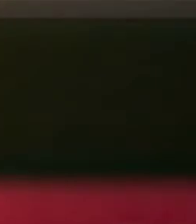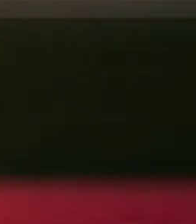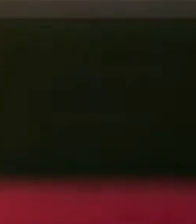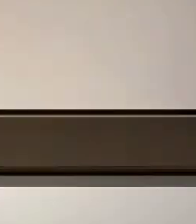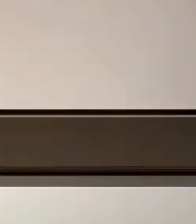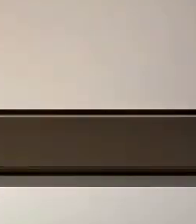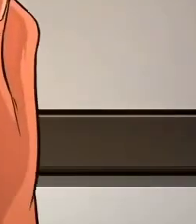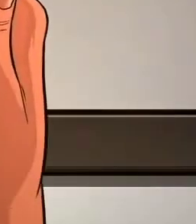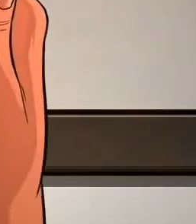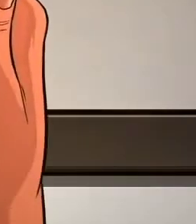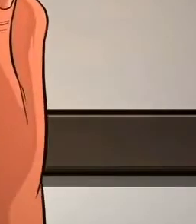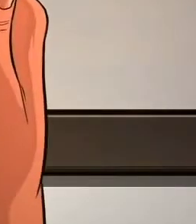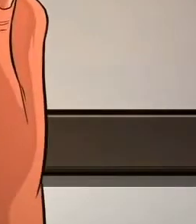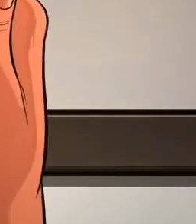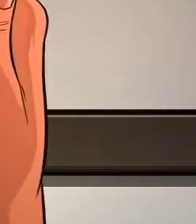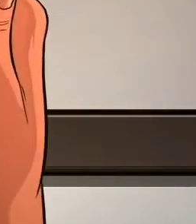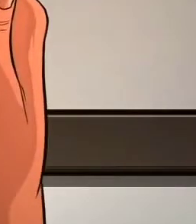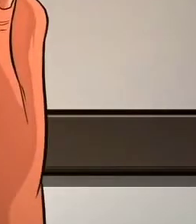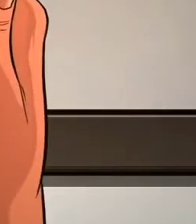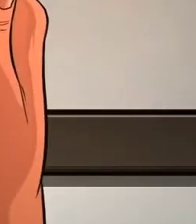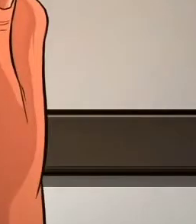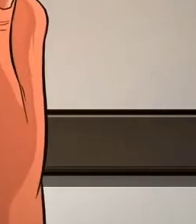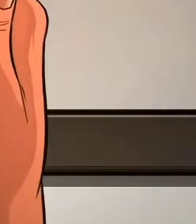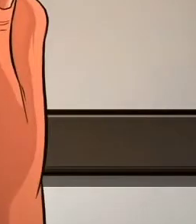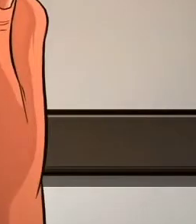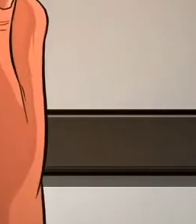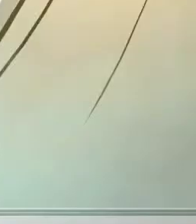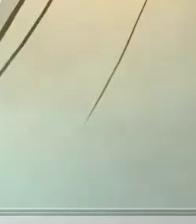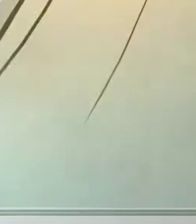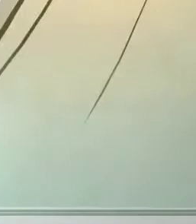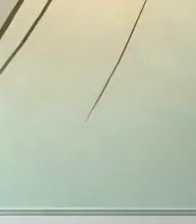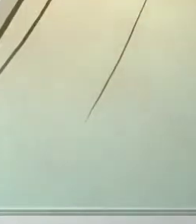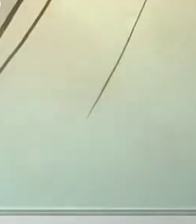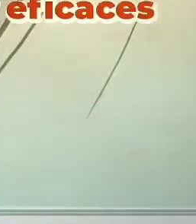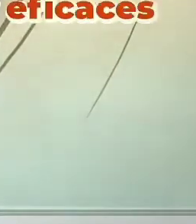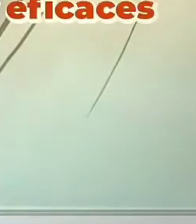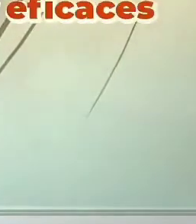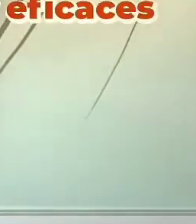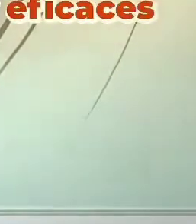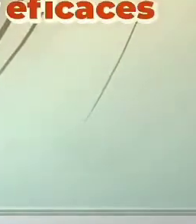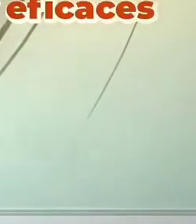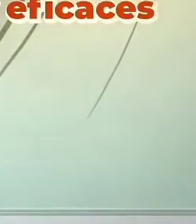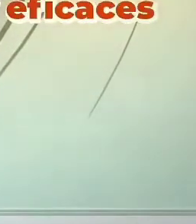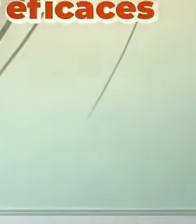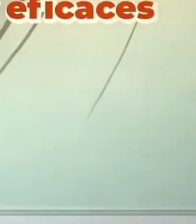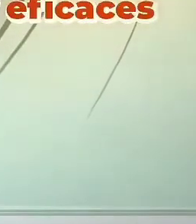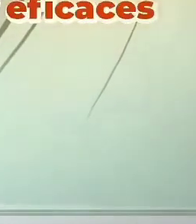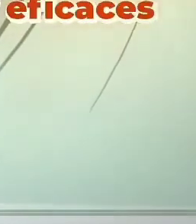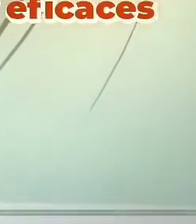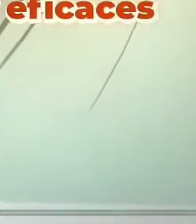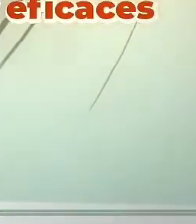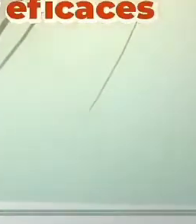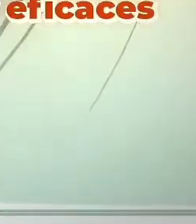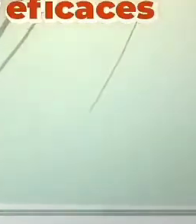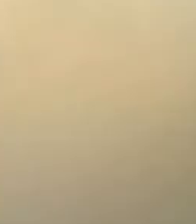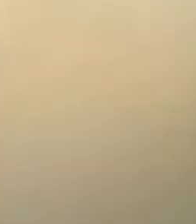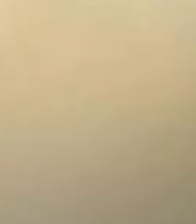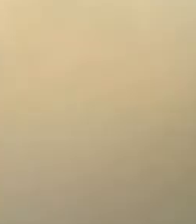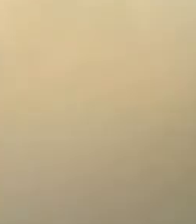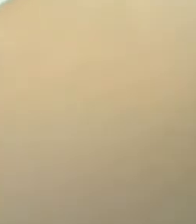sidec.funcionpublica.gov.mx. Si crees que es un fraude, llama al 911. Recuerda, todas las vacunas que se aplican son seguras y